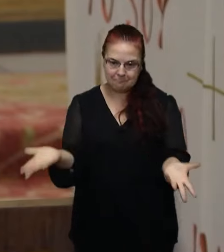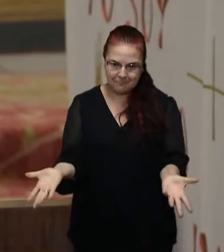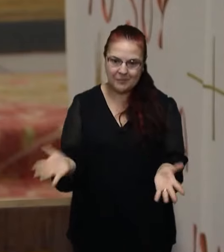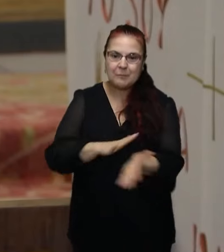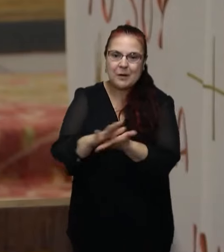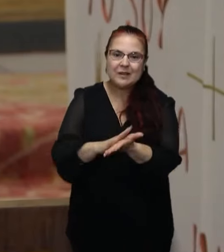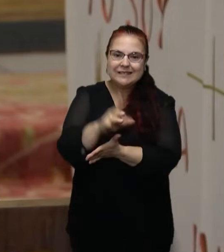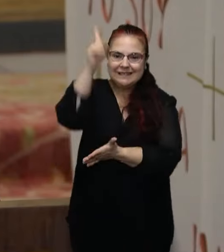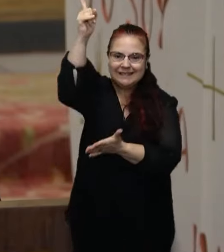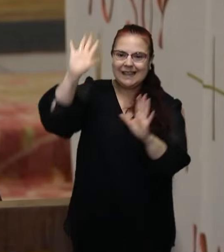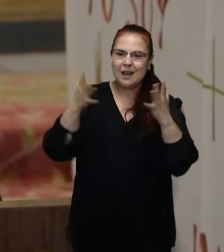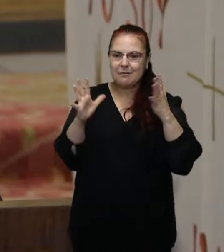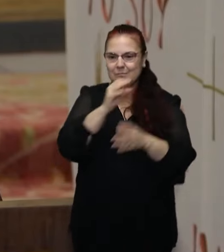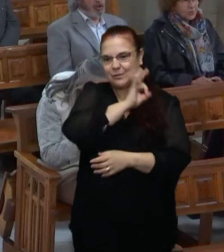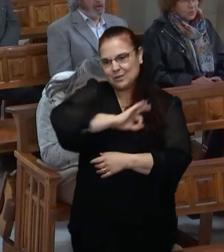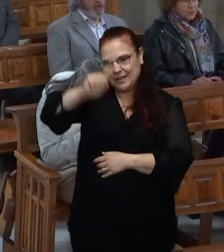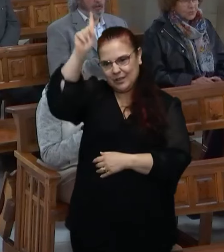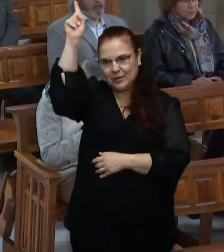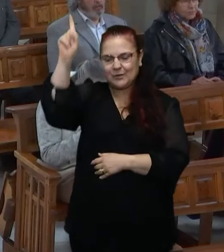Palabra de Dios.